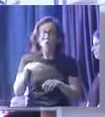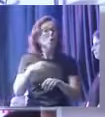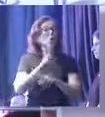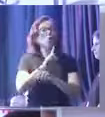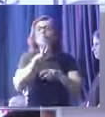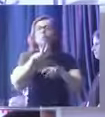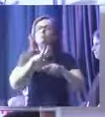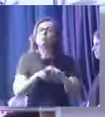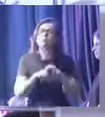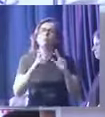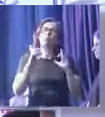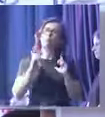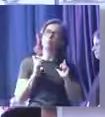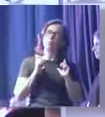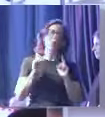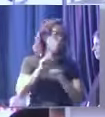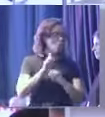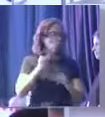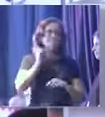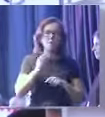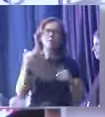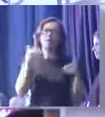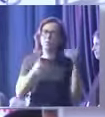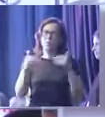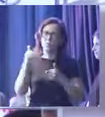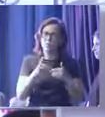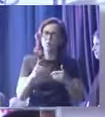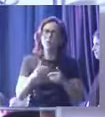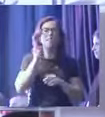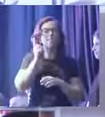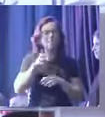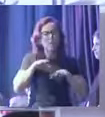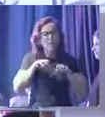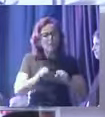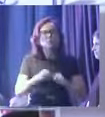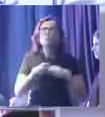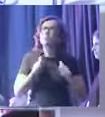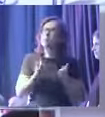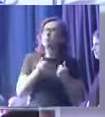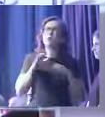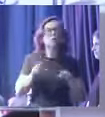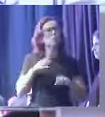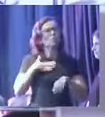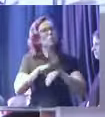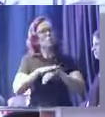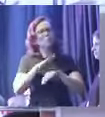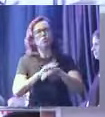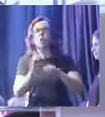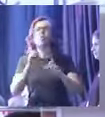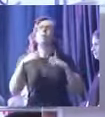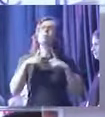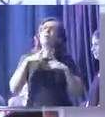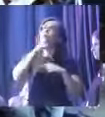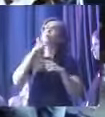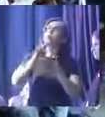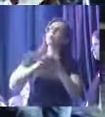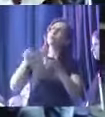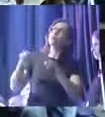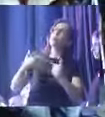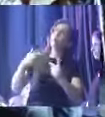quedar sentados, tienen que participar, tienen que involucrarse y tienen que no esperar que las cosas vengan desde arriba.